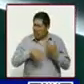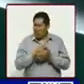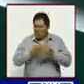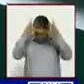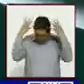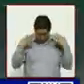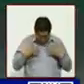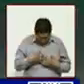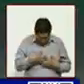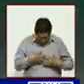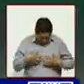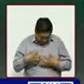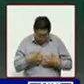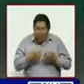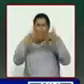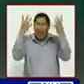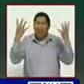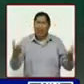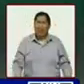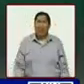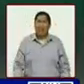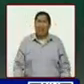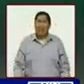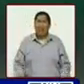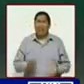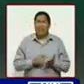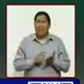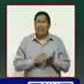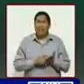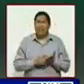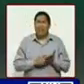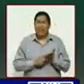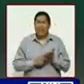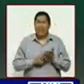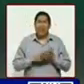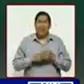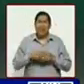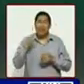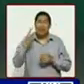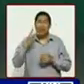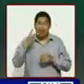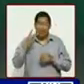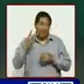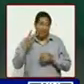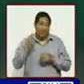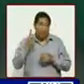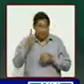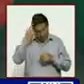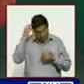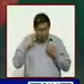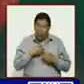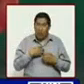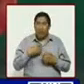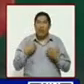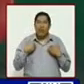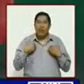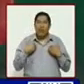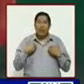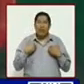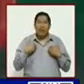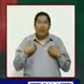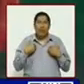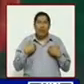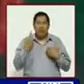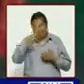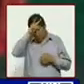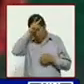que tanta medalla. Sí. Esta es de trasandino. 2 de bronce y 1 de oro. Tengo de